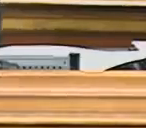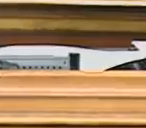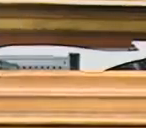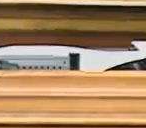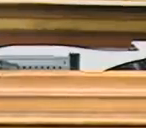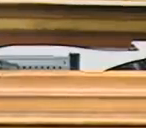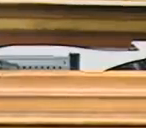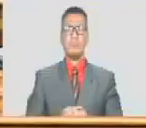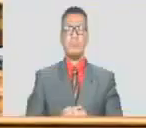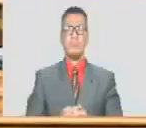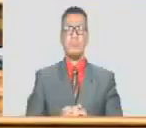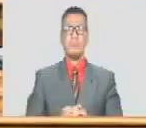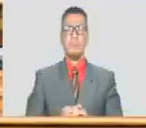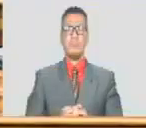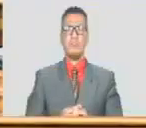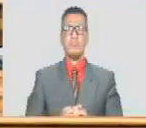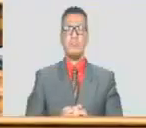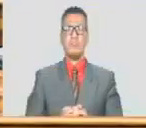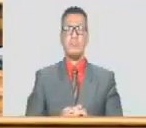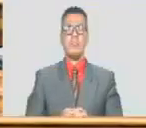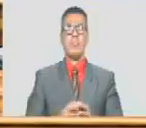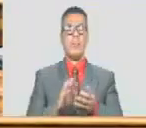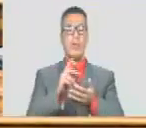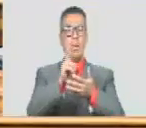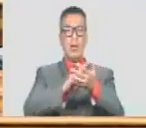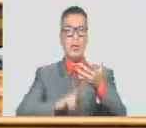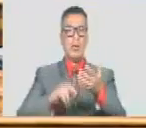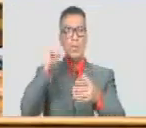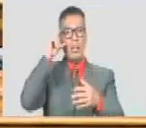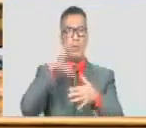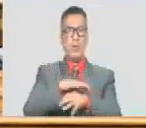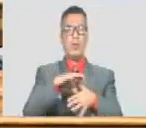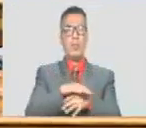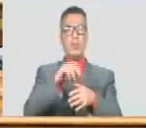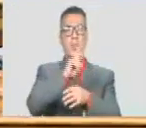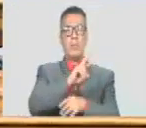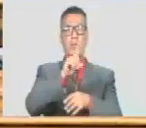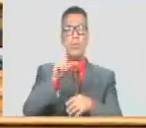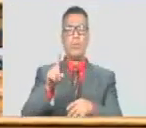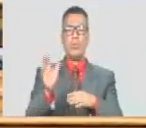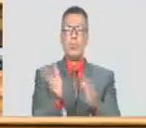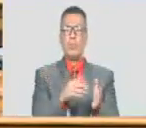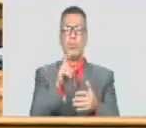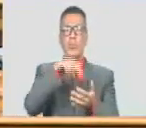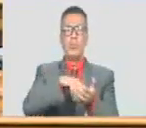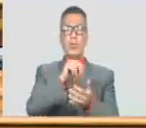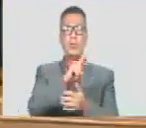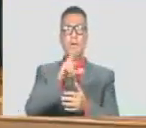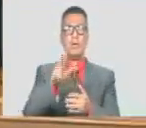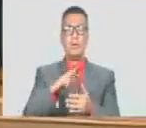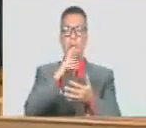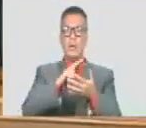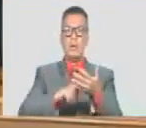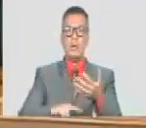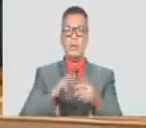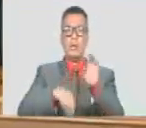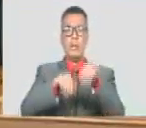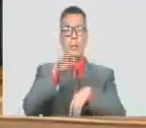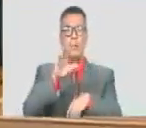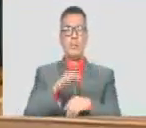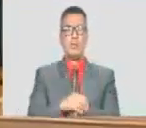subsecretaria, sírvase a dar lectura al acta de la sesión ordinaria del día martes 21 de marzo de 2023. Acta número